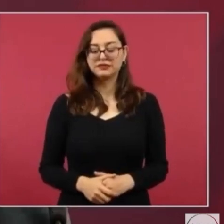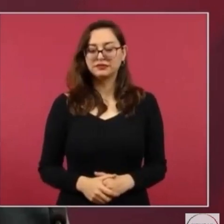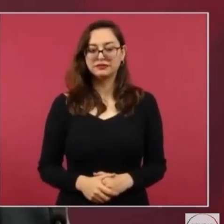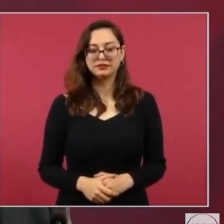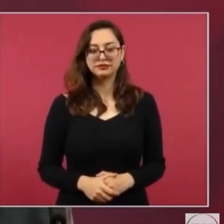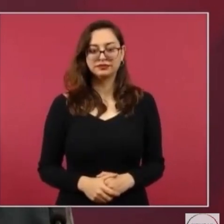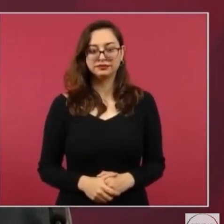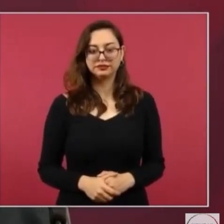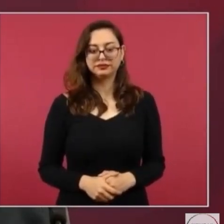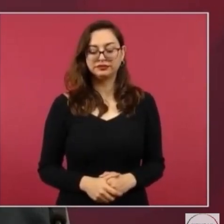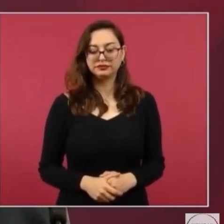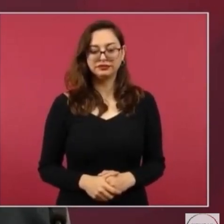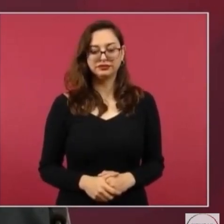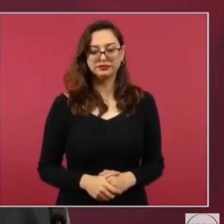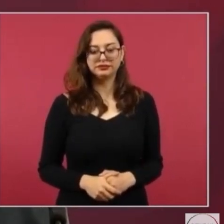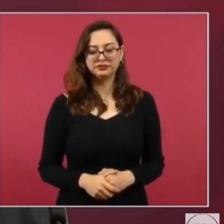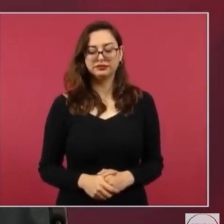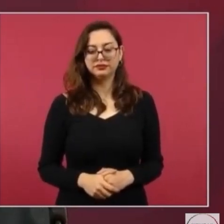en todos los sentidos.